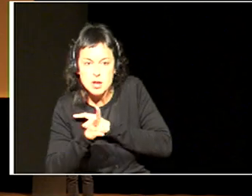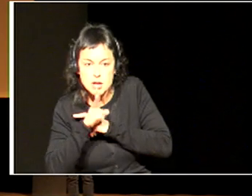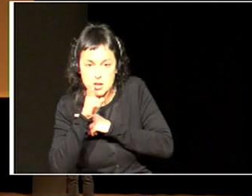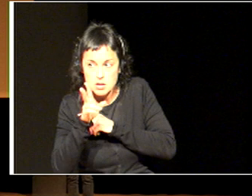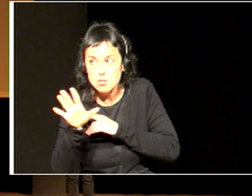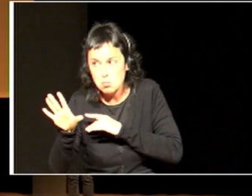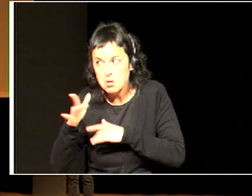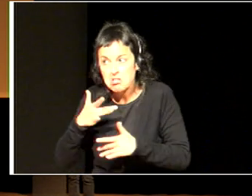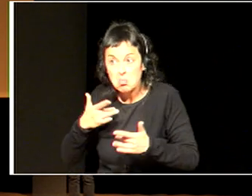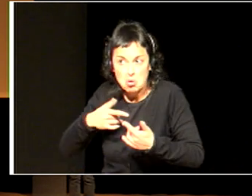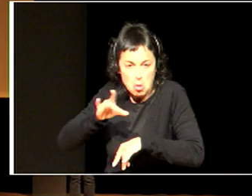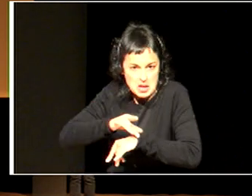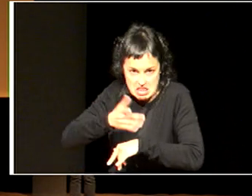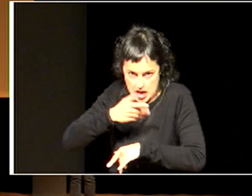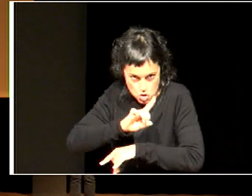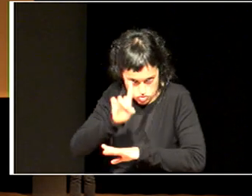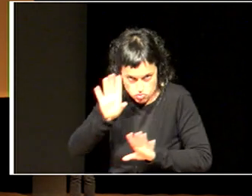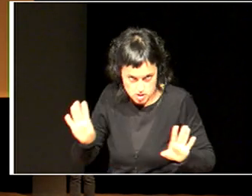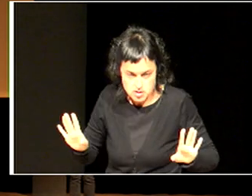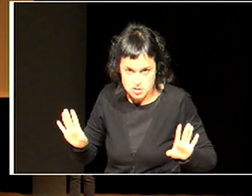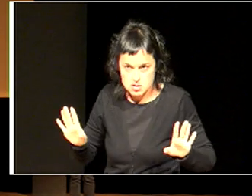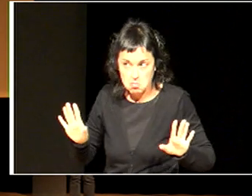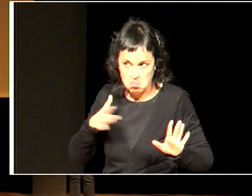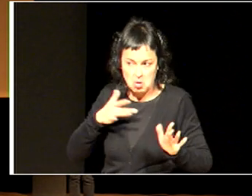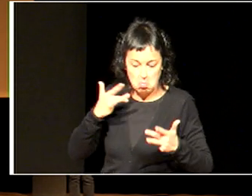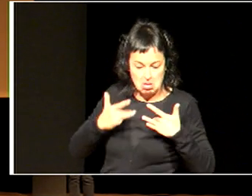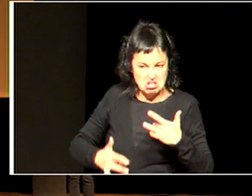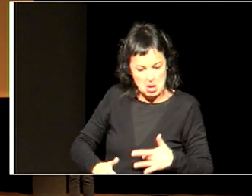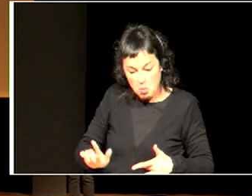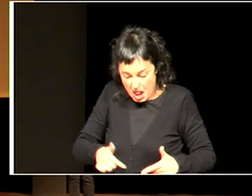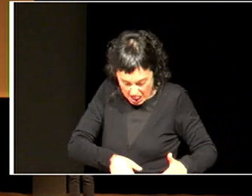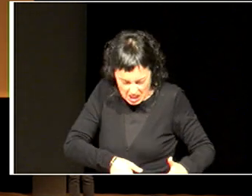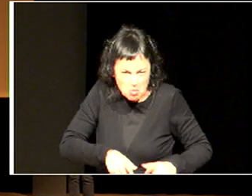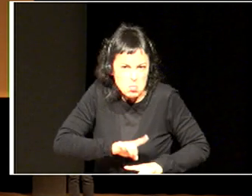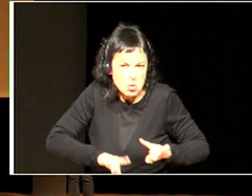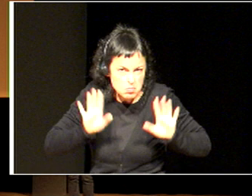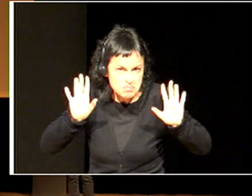síntoma yo no sé de medicina pero habría que mirar el tema del hígado